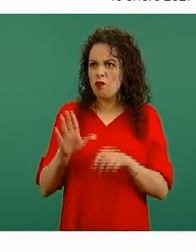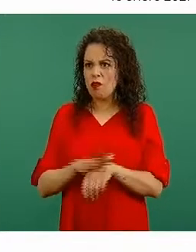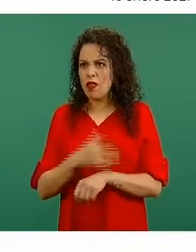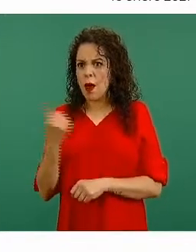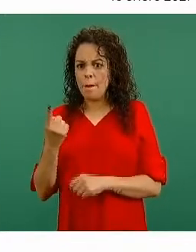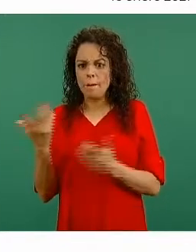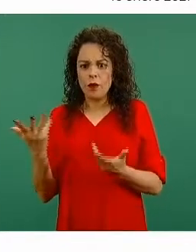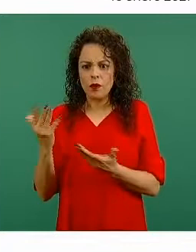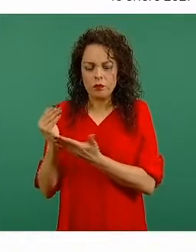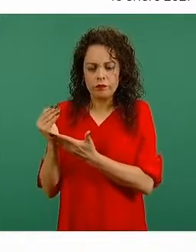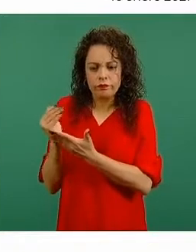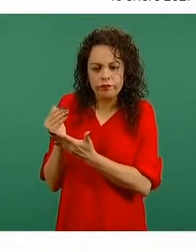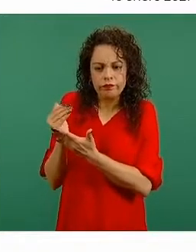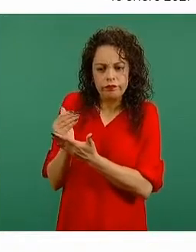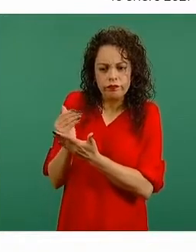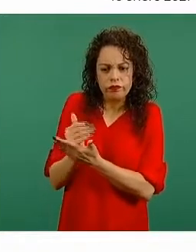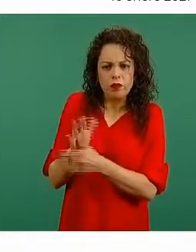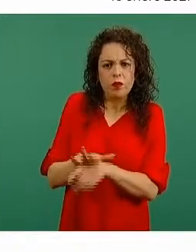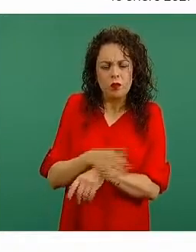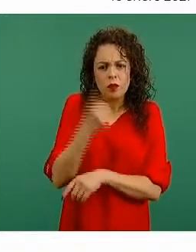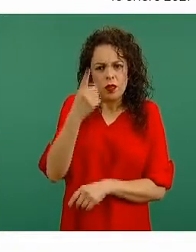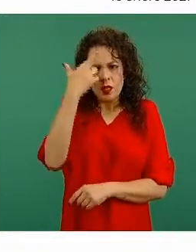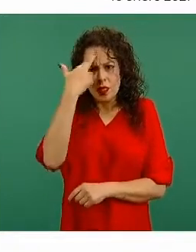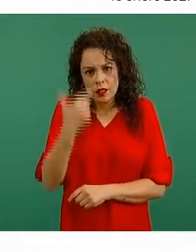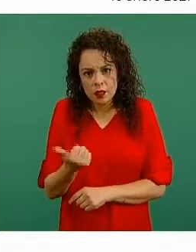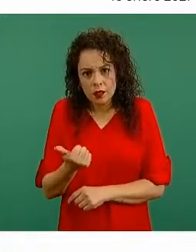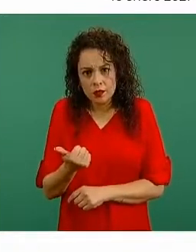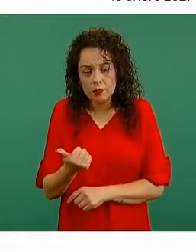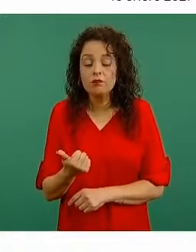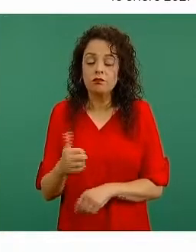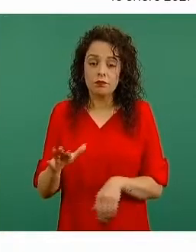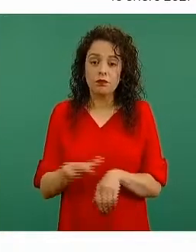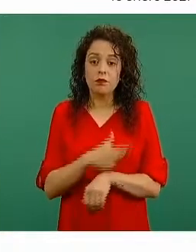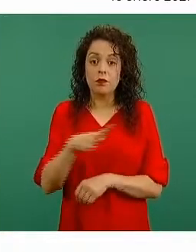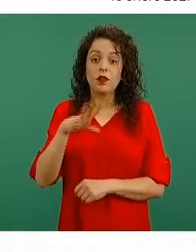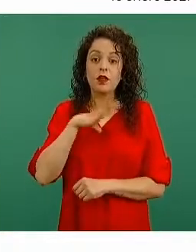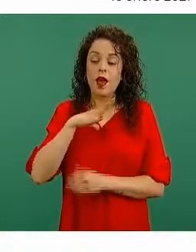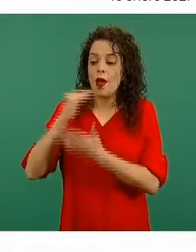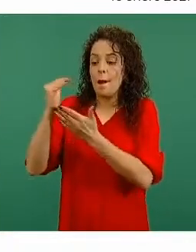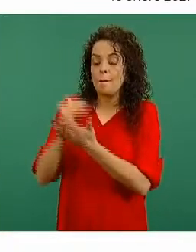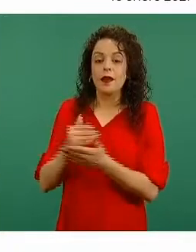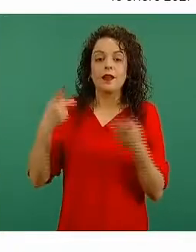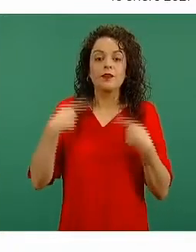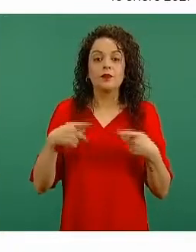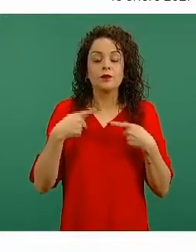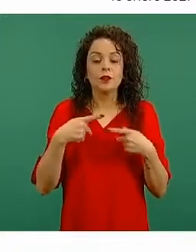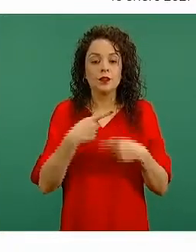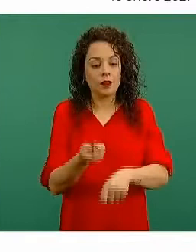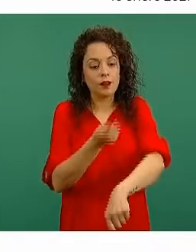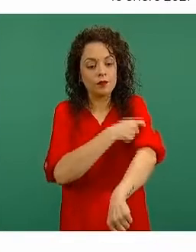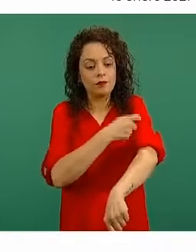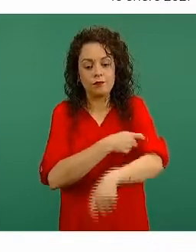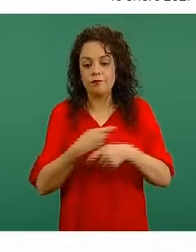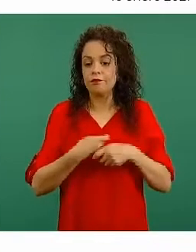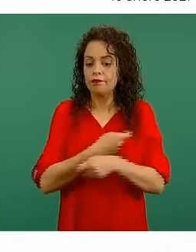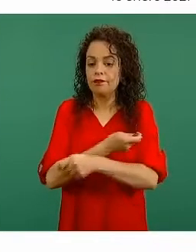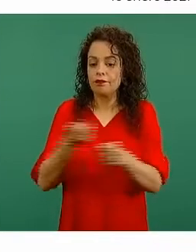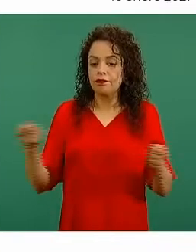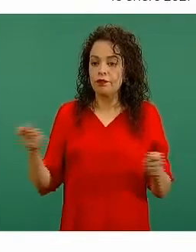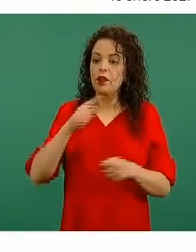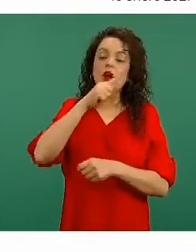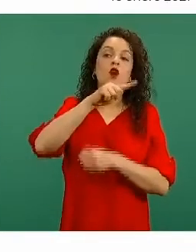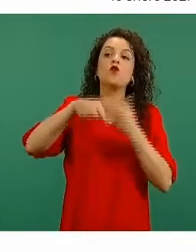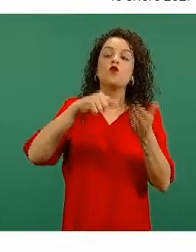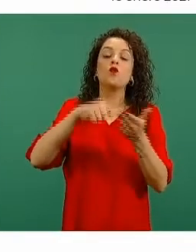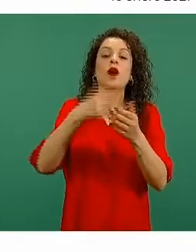en descenso. La razón es que cada vez hay menos personas que vacunar en las unidades donde se ha mandado la vacuna.